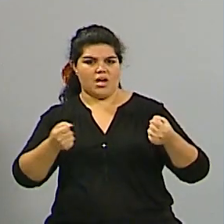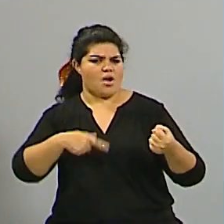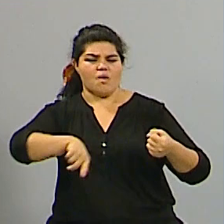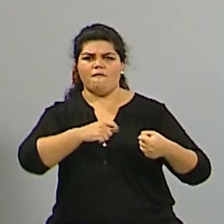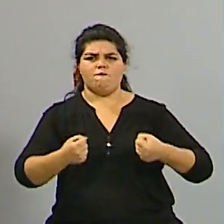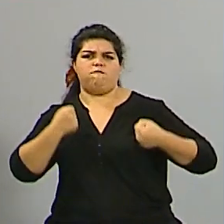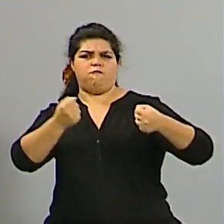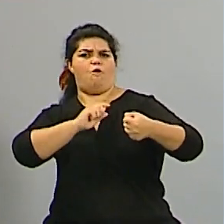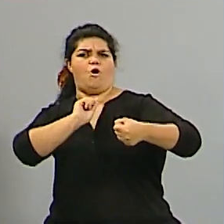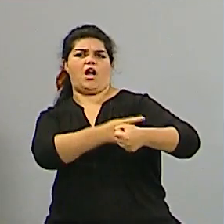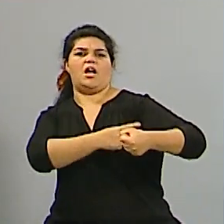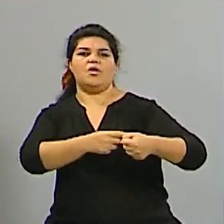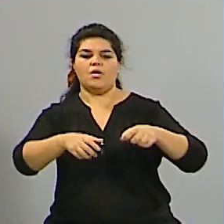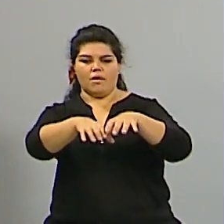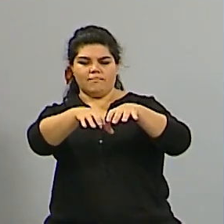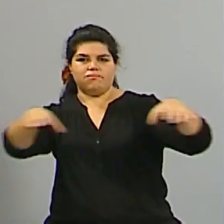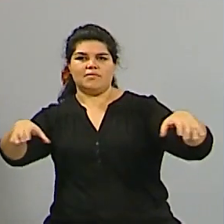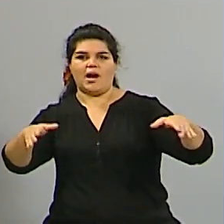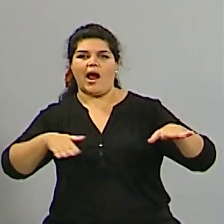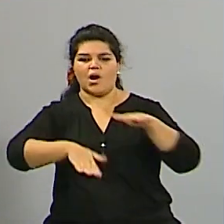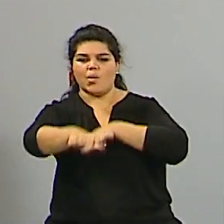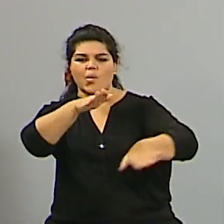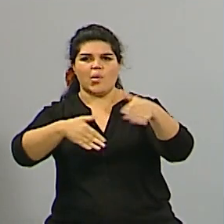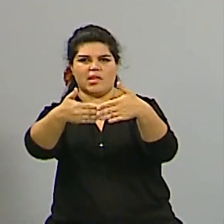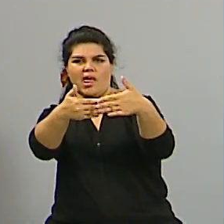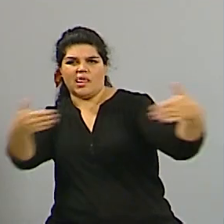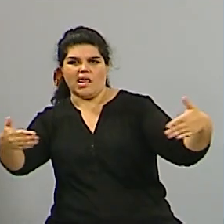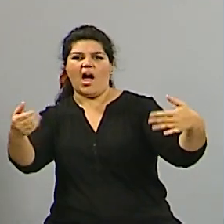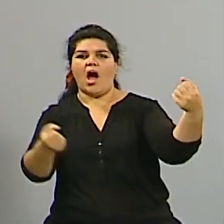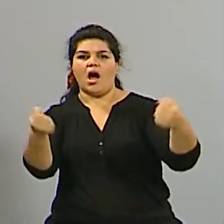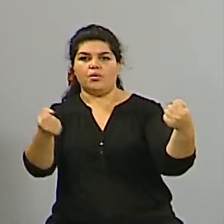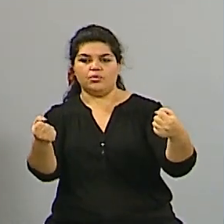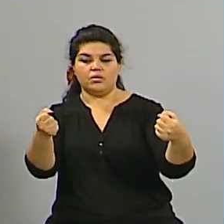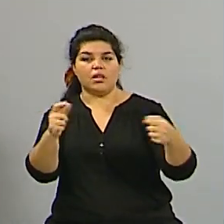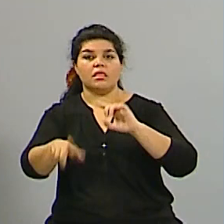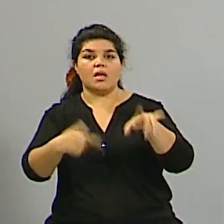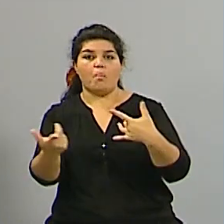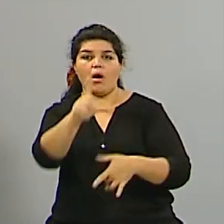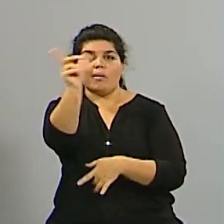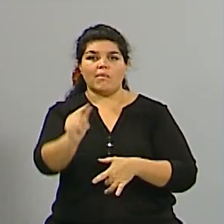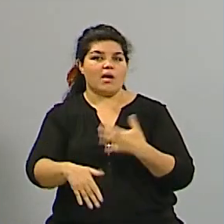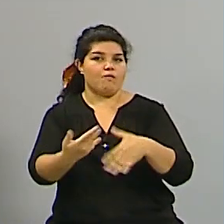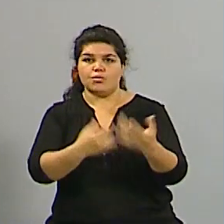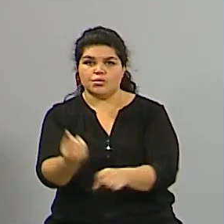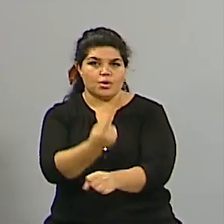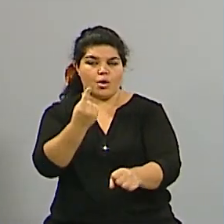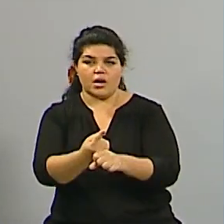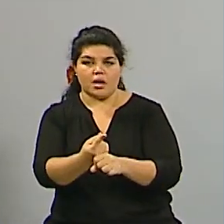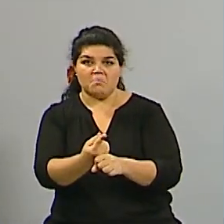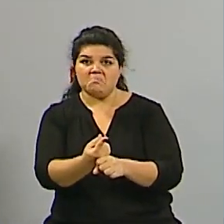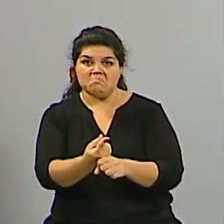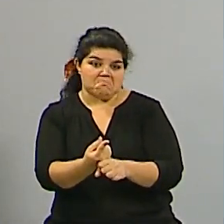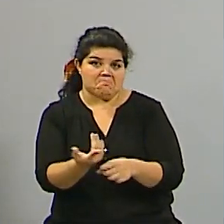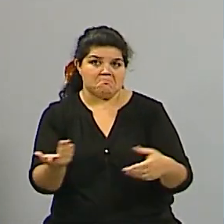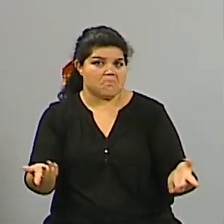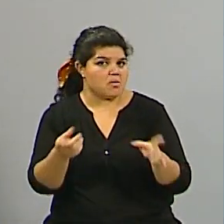idea de que te cruzan 3 camiones en un lugar se paraliza el país, que es una idea certera, etcétera. Por ejemplo, no ha habido grandes políticas de camionero